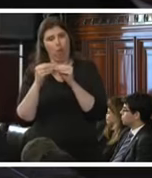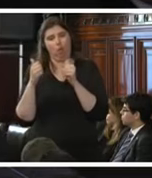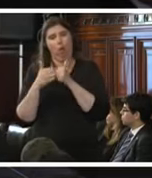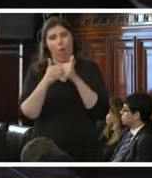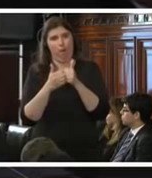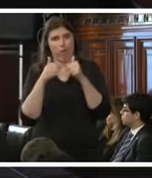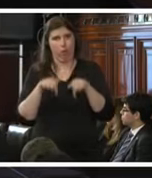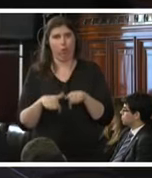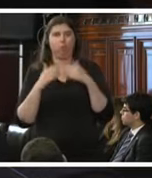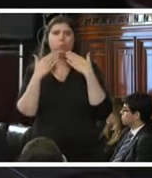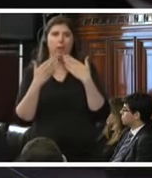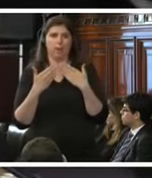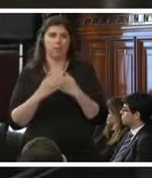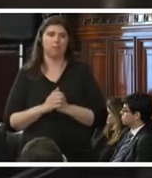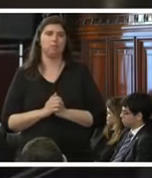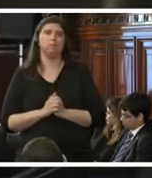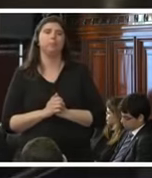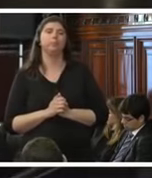en la mesa. Gracias. Tiénela.